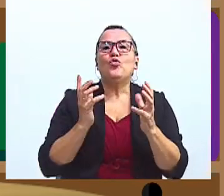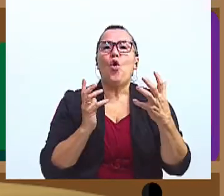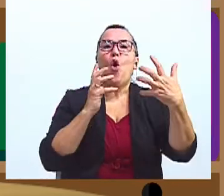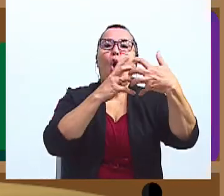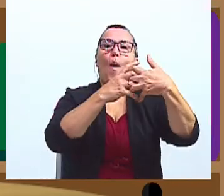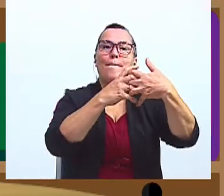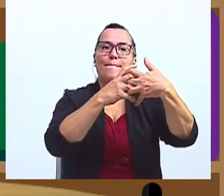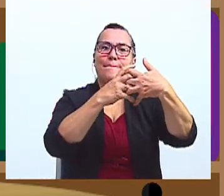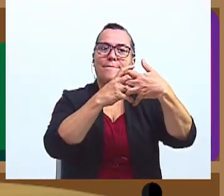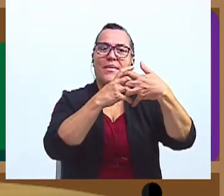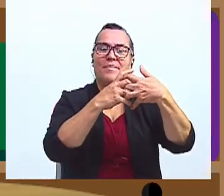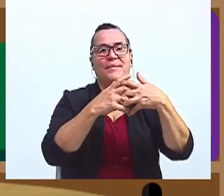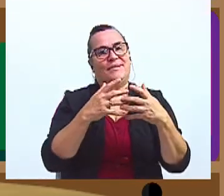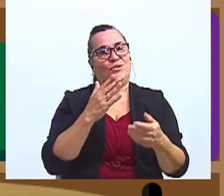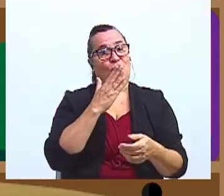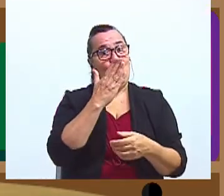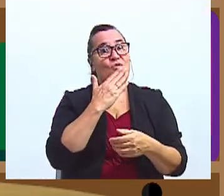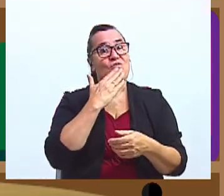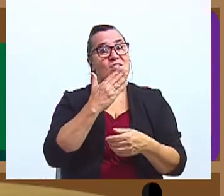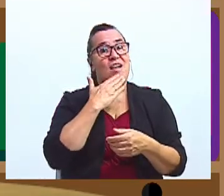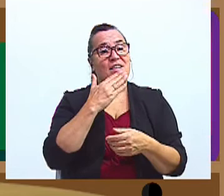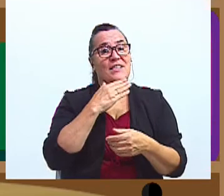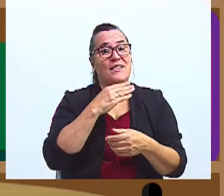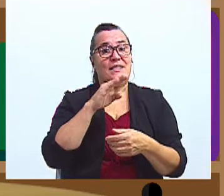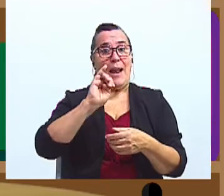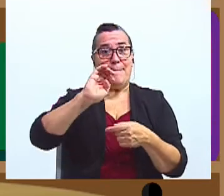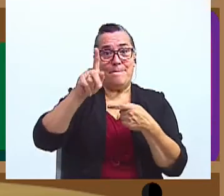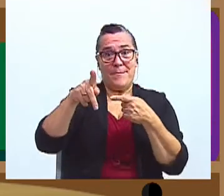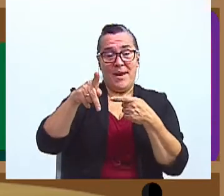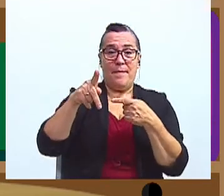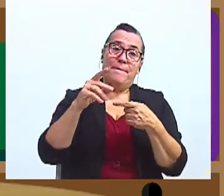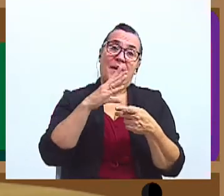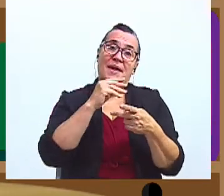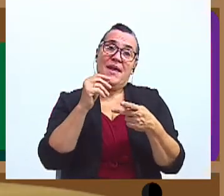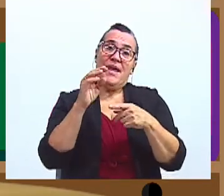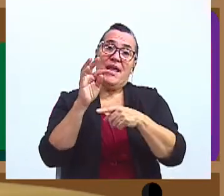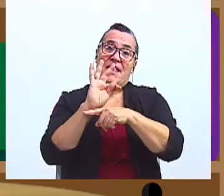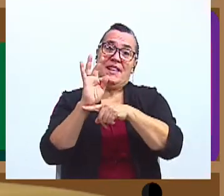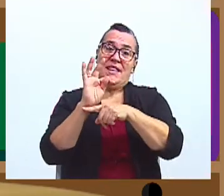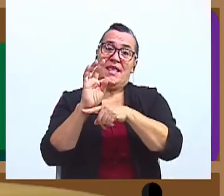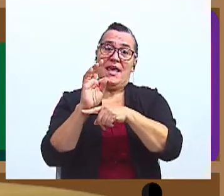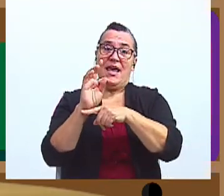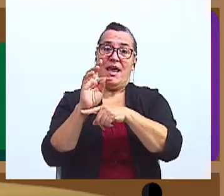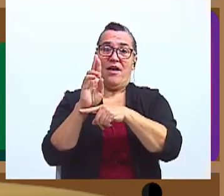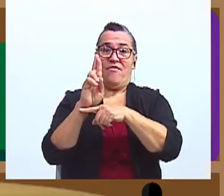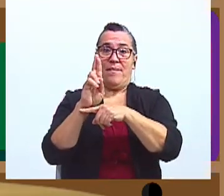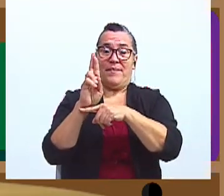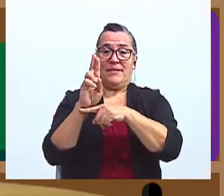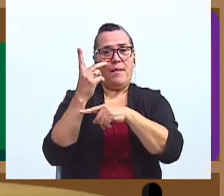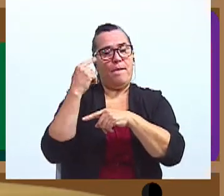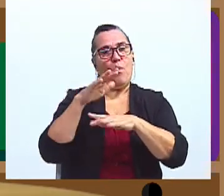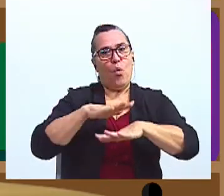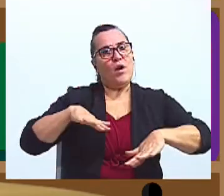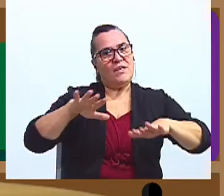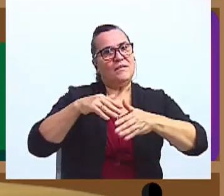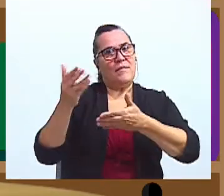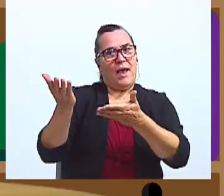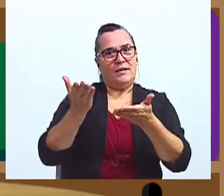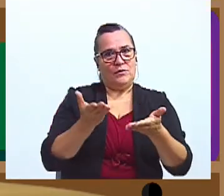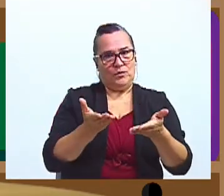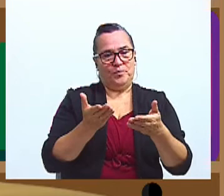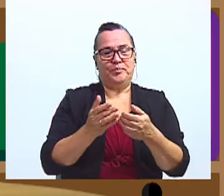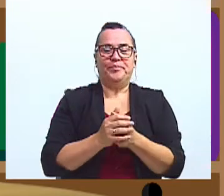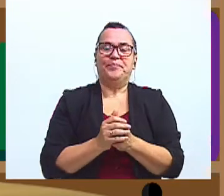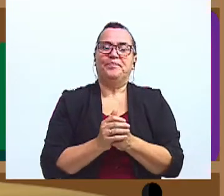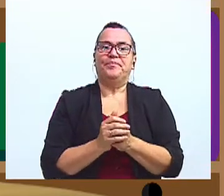complemento. Gracias al Ministerio de Educación Pública y a Repretel por el espacio brindado.